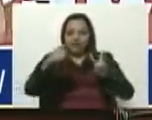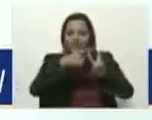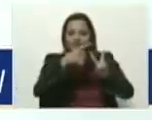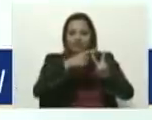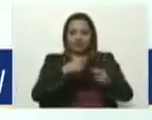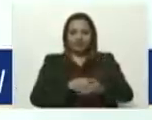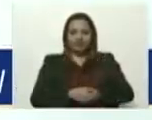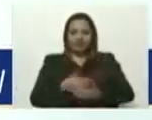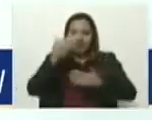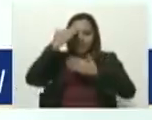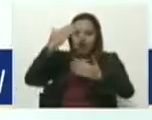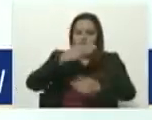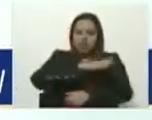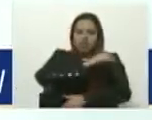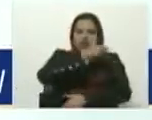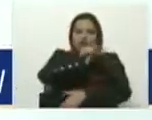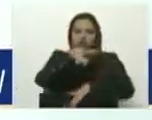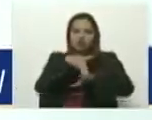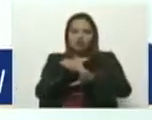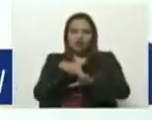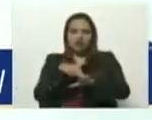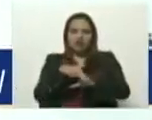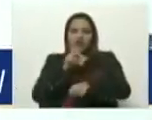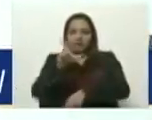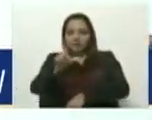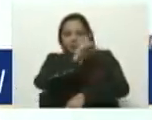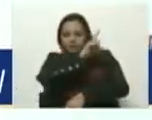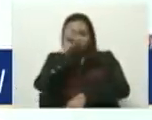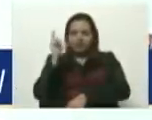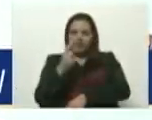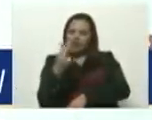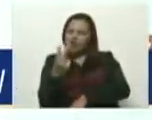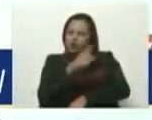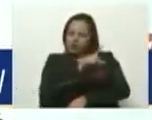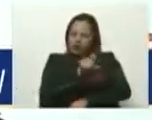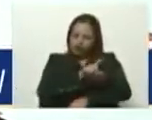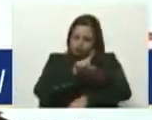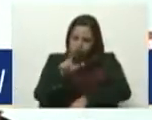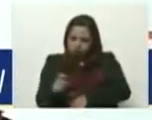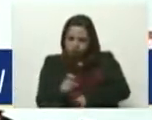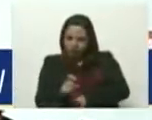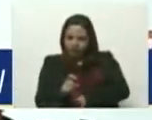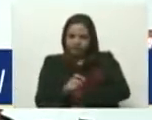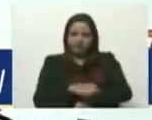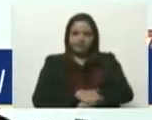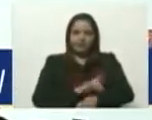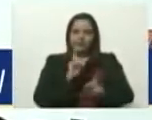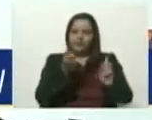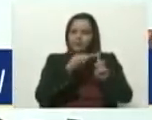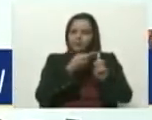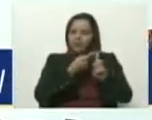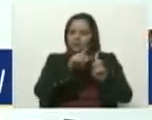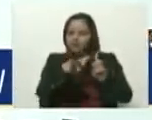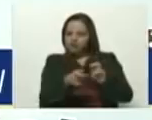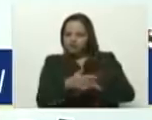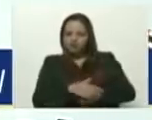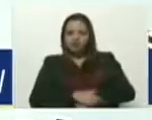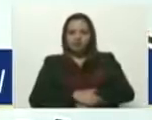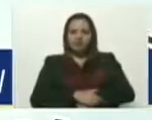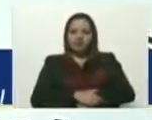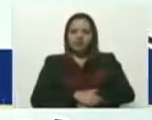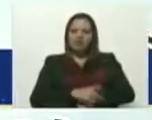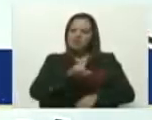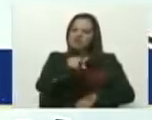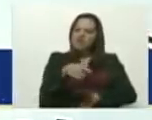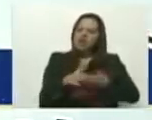saludo a toda la dirección nacional de carteros el sonido de venezuela y nos pregunta a la primera vicepresidente en primer lugar consultarle sobre la